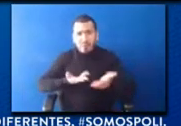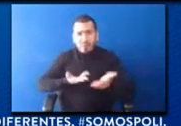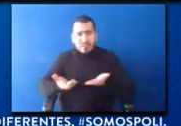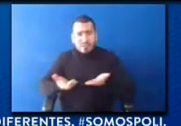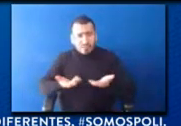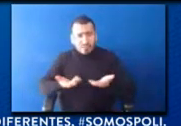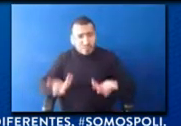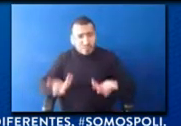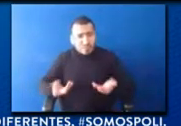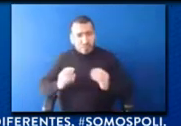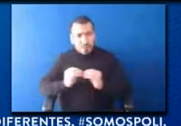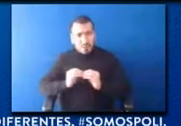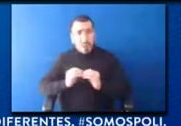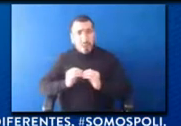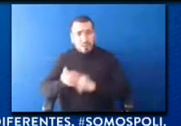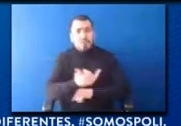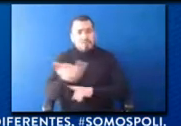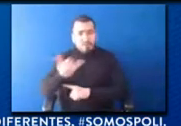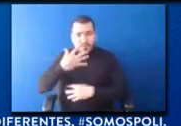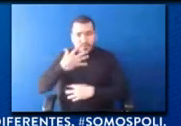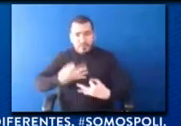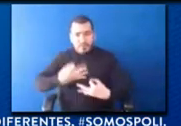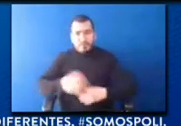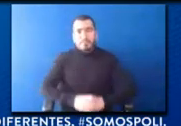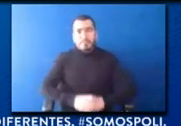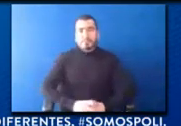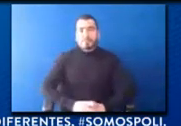impone grandes retos.